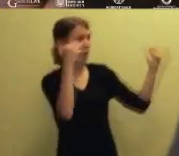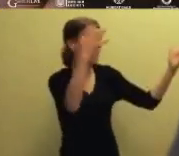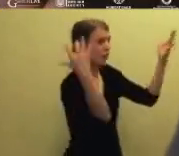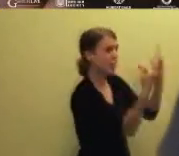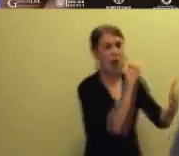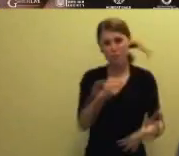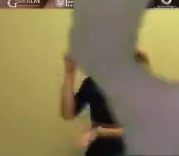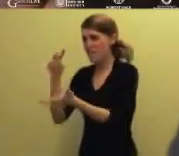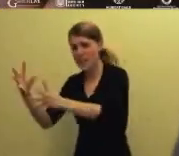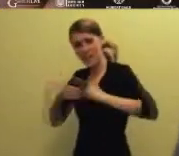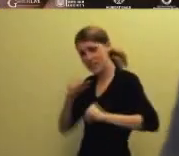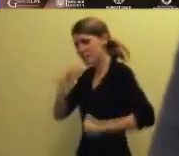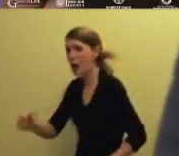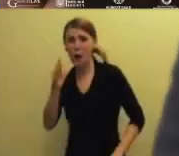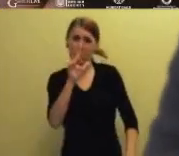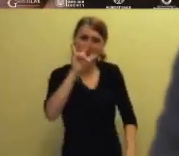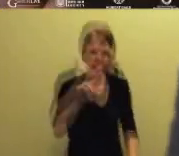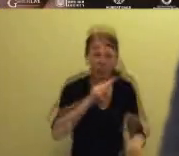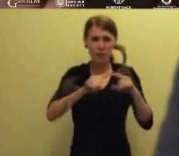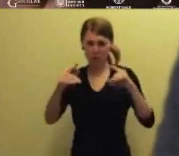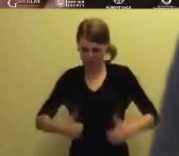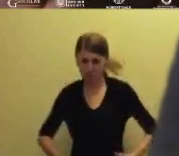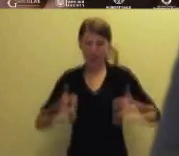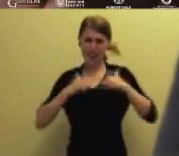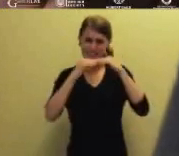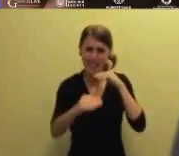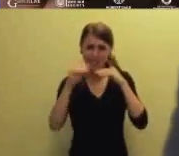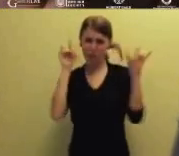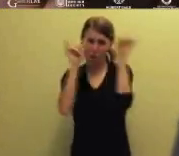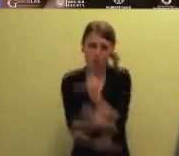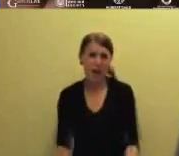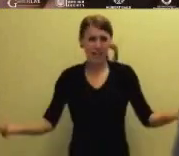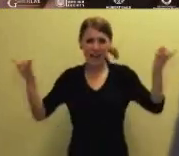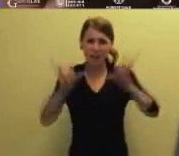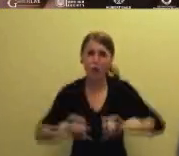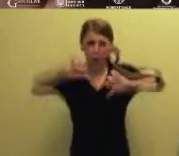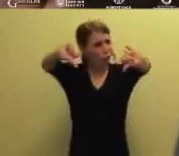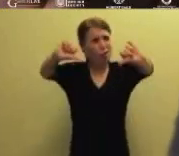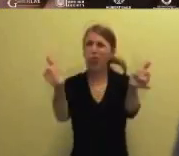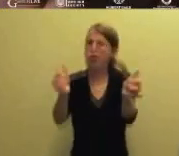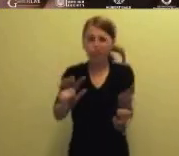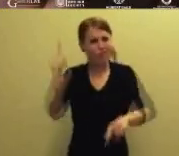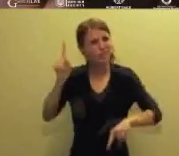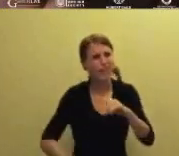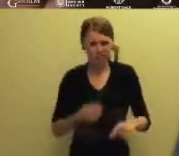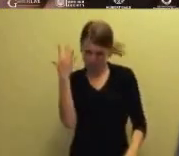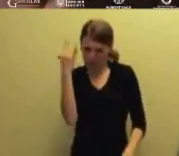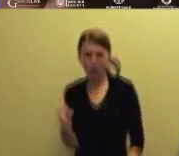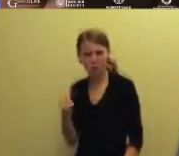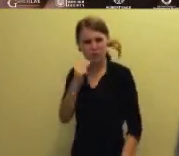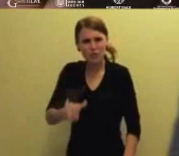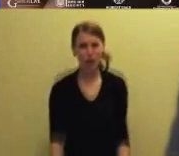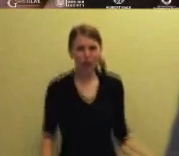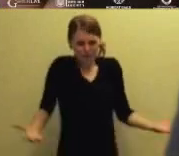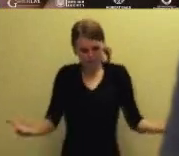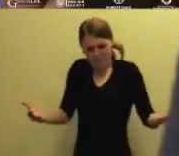algunas escenas como de violencia que vale vale eso sí pero y que a cambio de que de pagar una hora y cuarto de ordinarias y tonterías que están